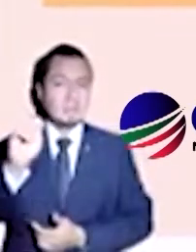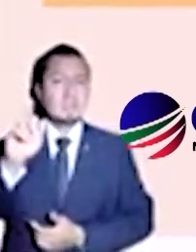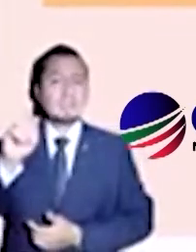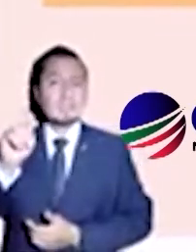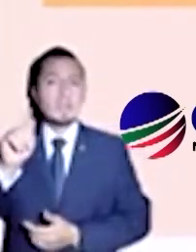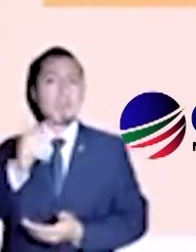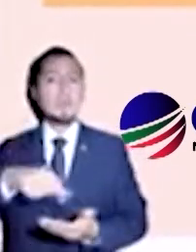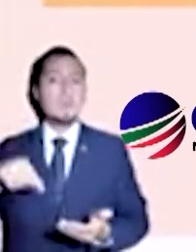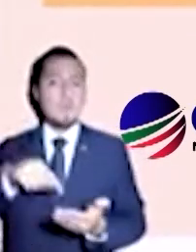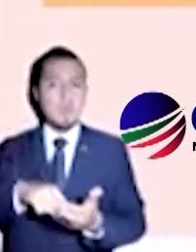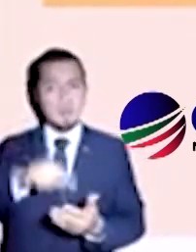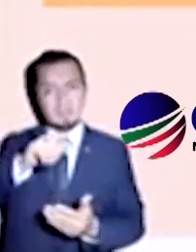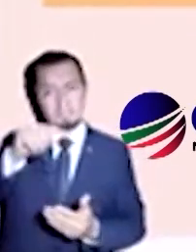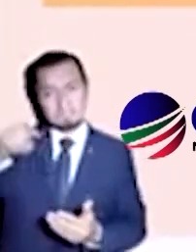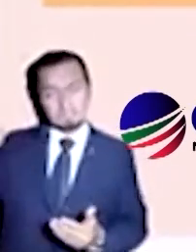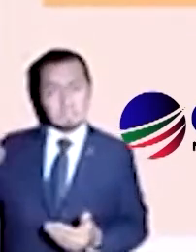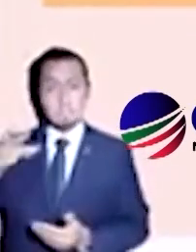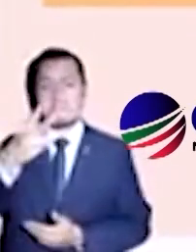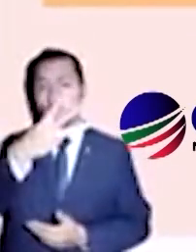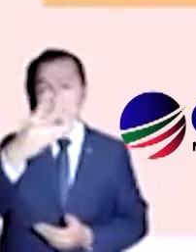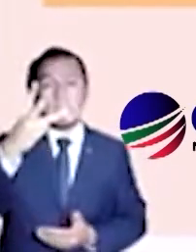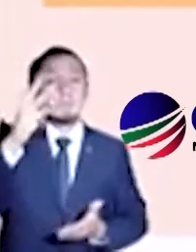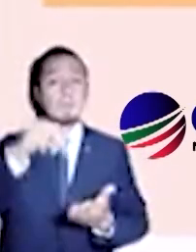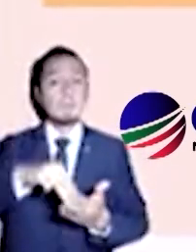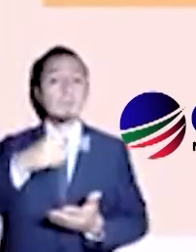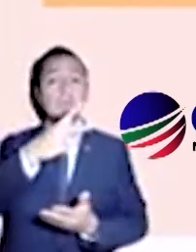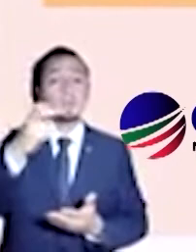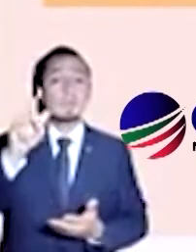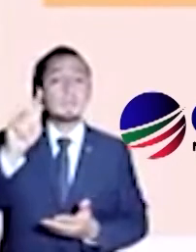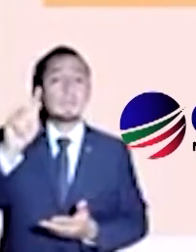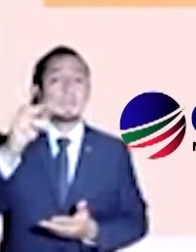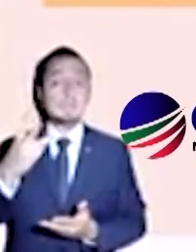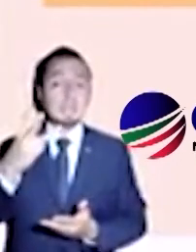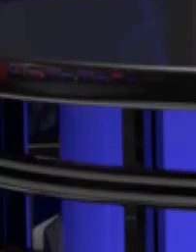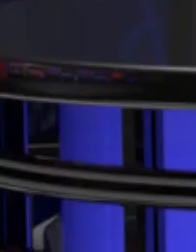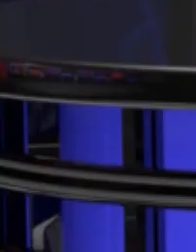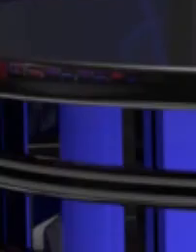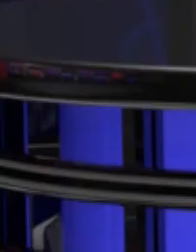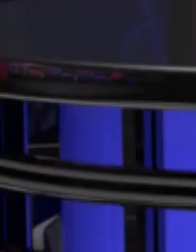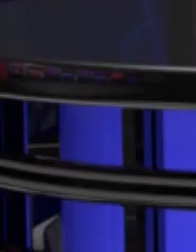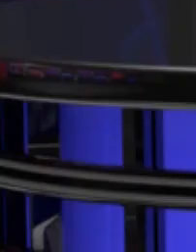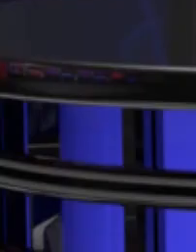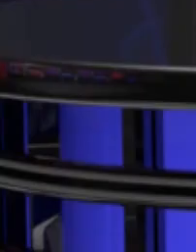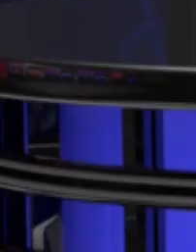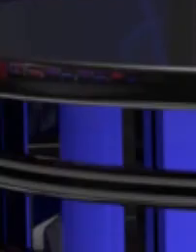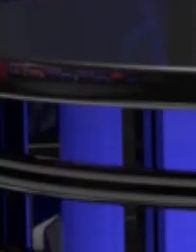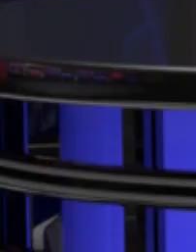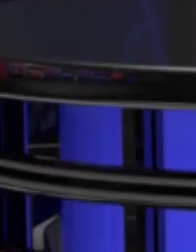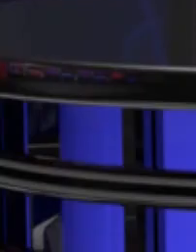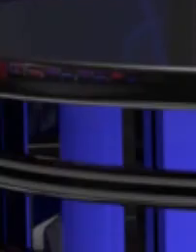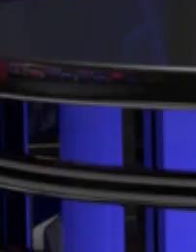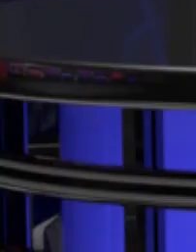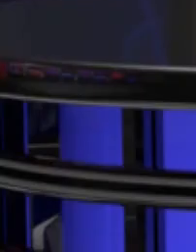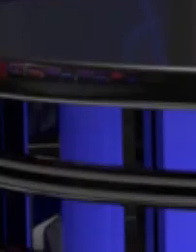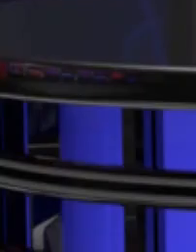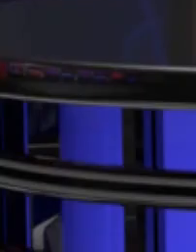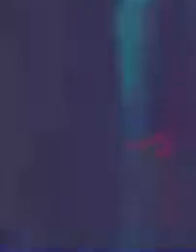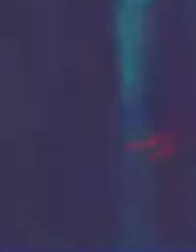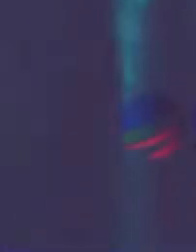970 centros. Se van a usar 3,273 urnas. Vamos a la siguiente